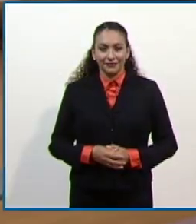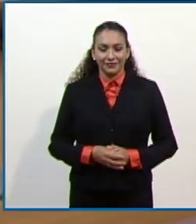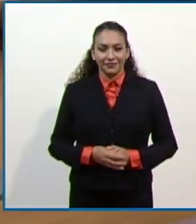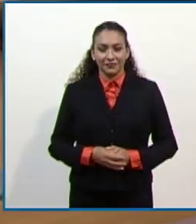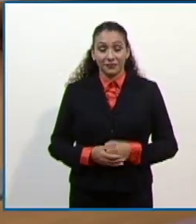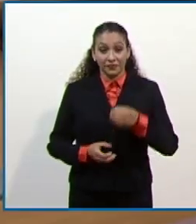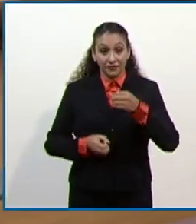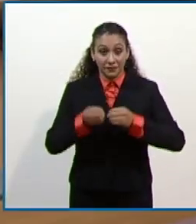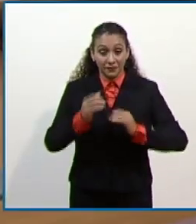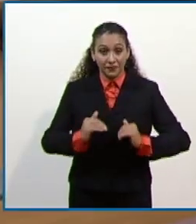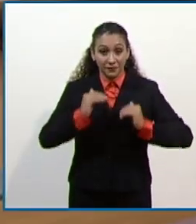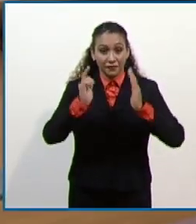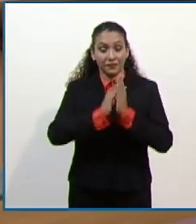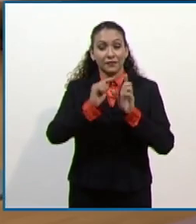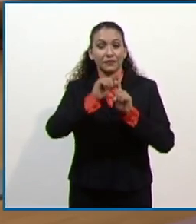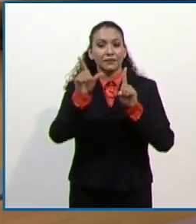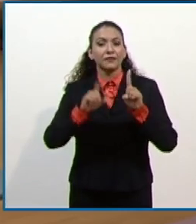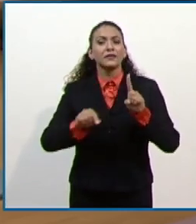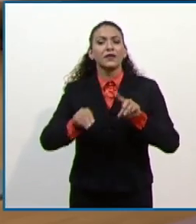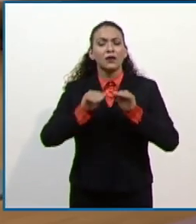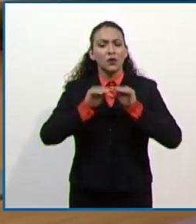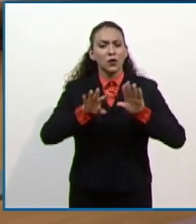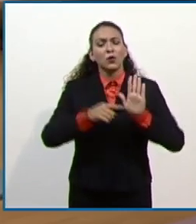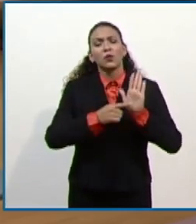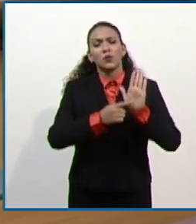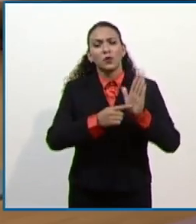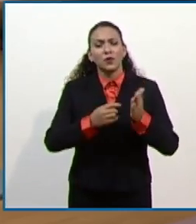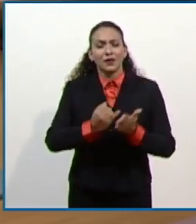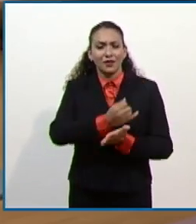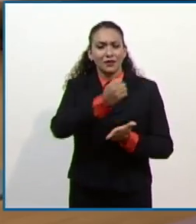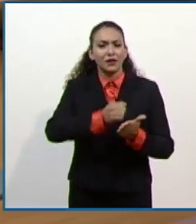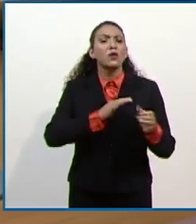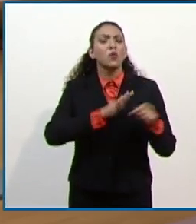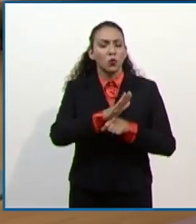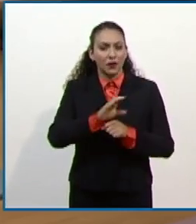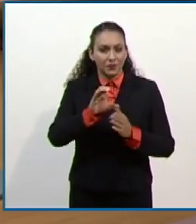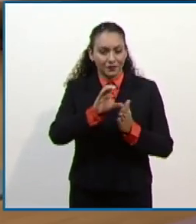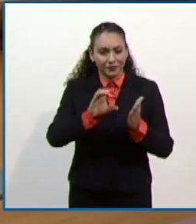La Suprema Corte publicó la sentencia del Pleno en la acción de inconstitucionalidad